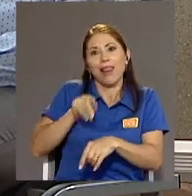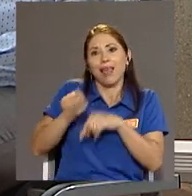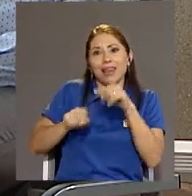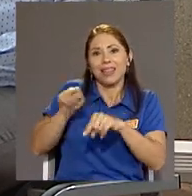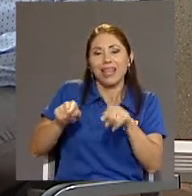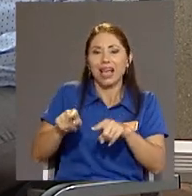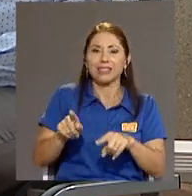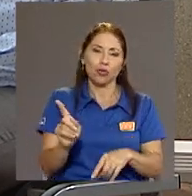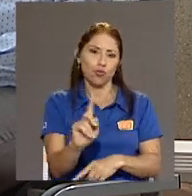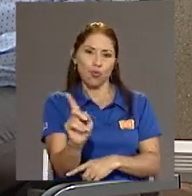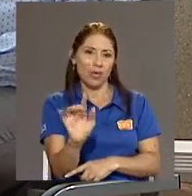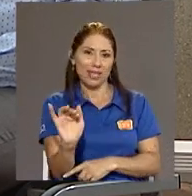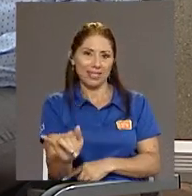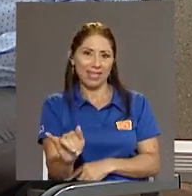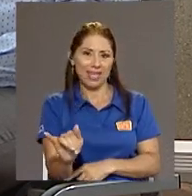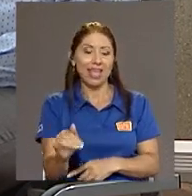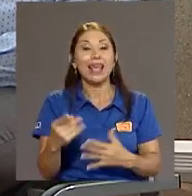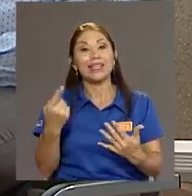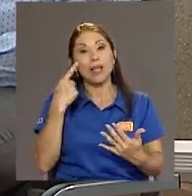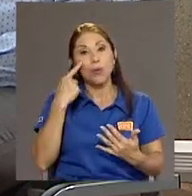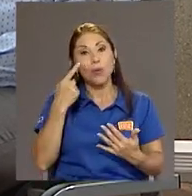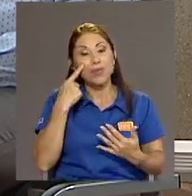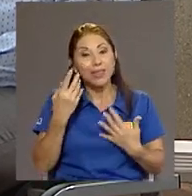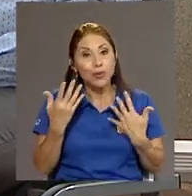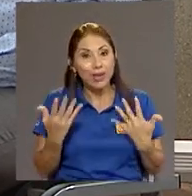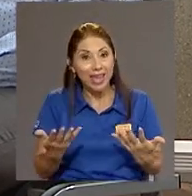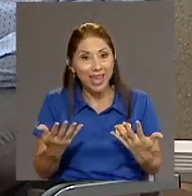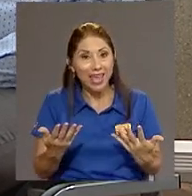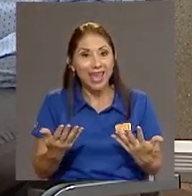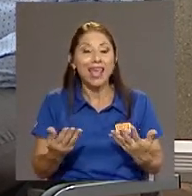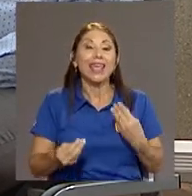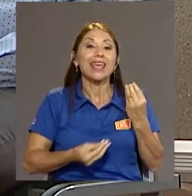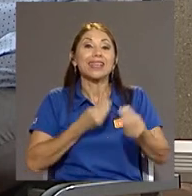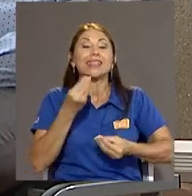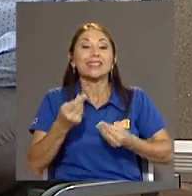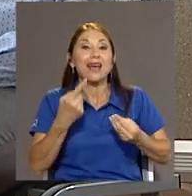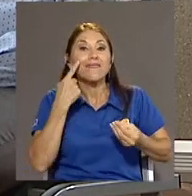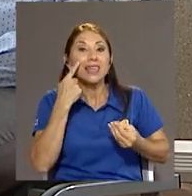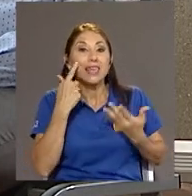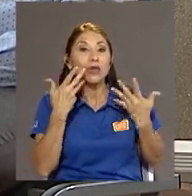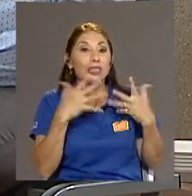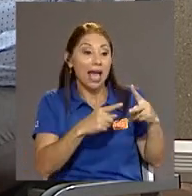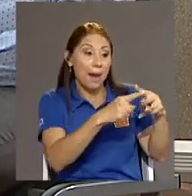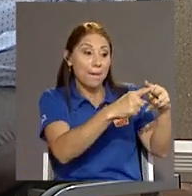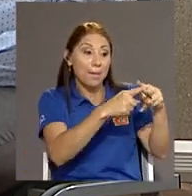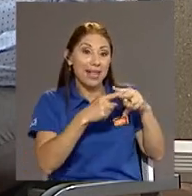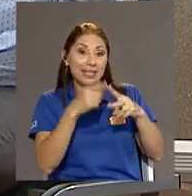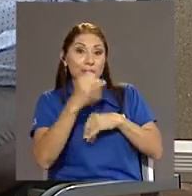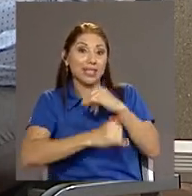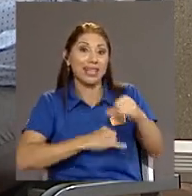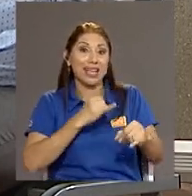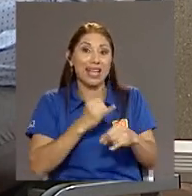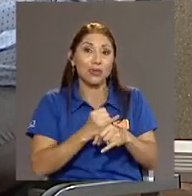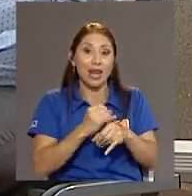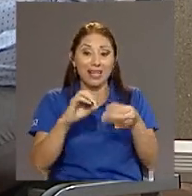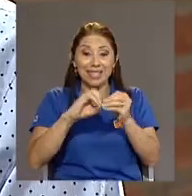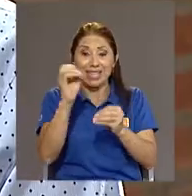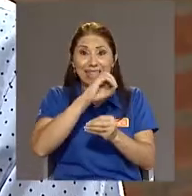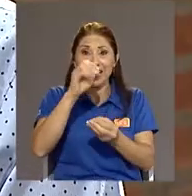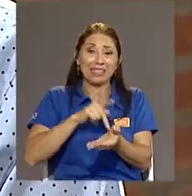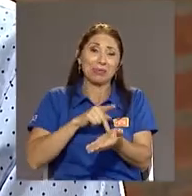está engrosando los niveles de intereses a préstamos internacionales para proyectos que no acaban, es más, en algunos no arrancan.